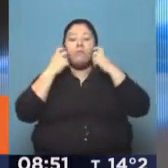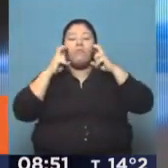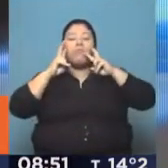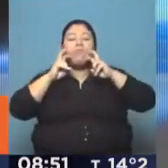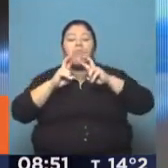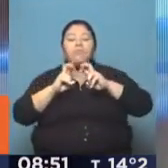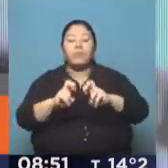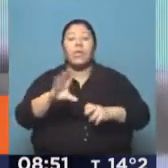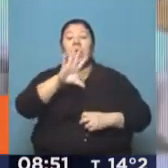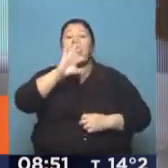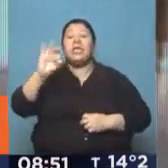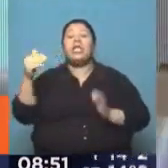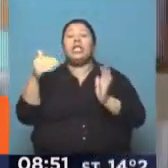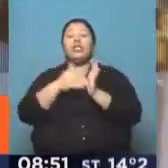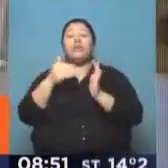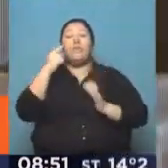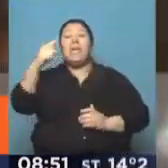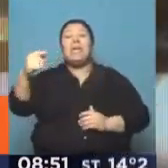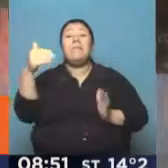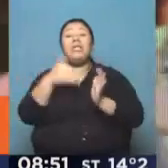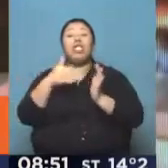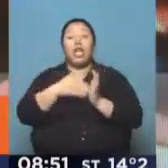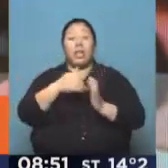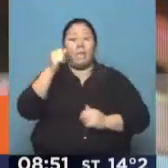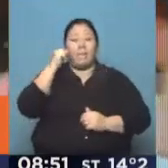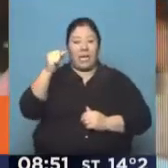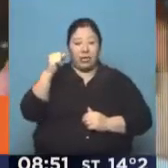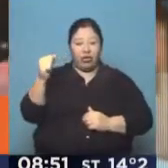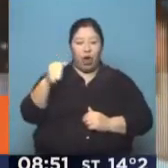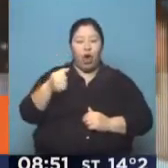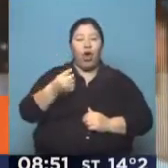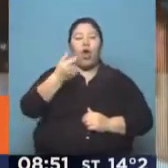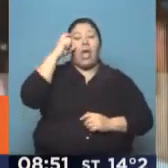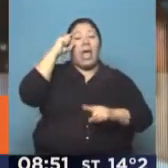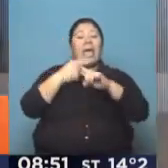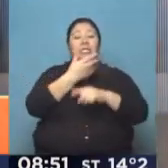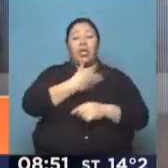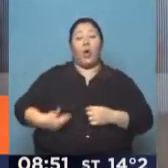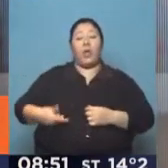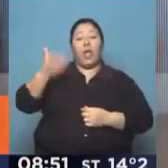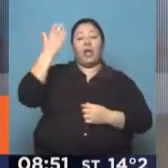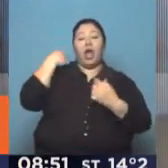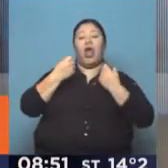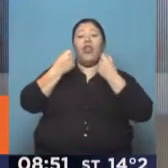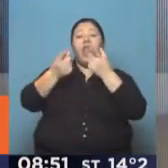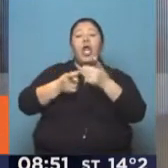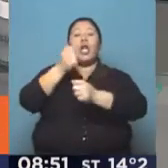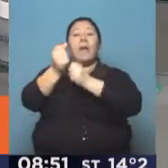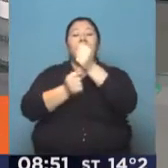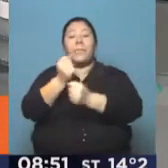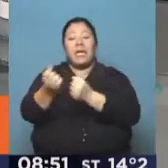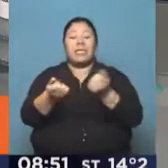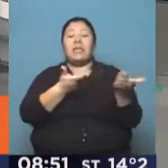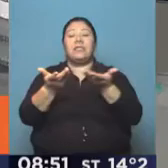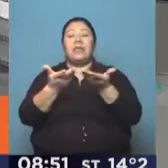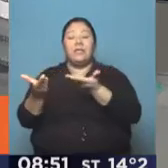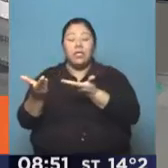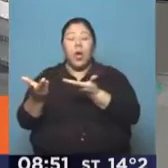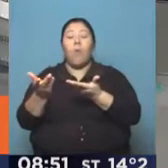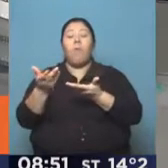los 500 mil millones de pesos que le otorgaron desde los gobiernos anteriores a las empresas concesionarias de servicios públicos privatizados